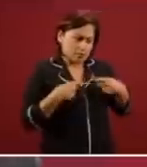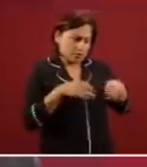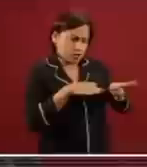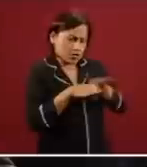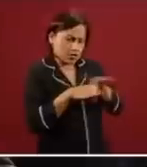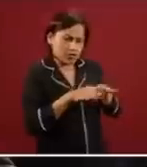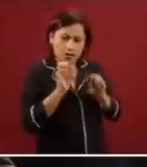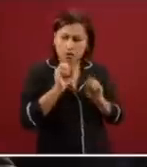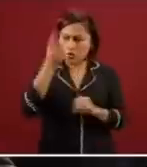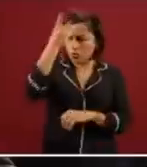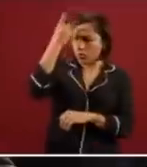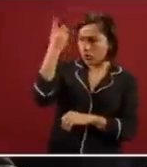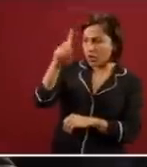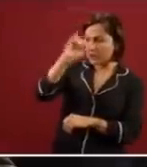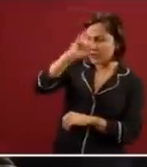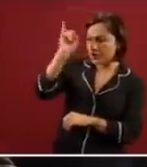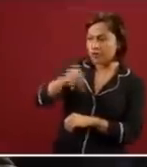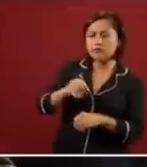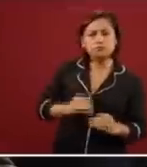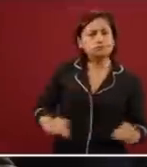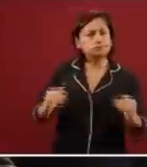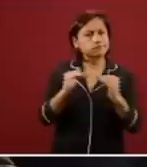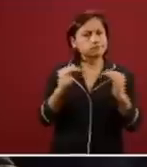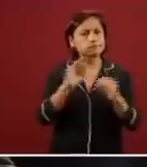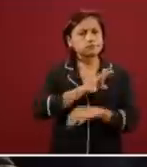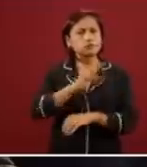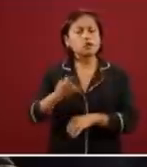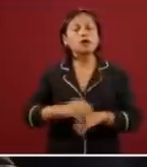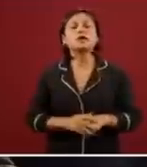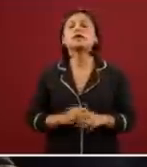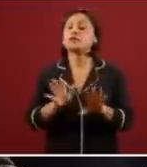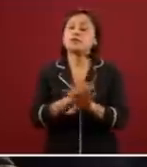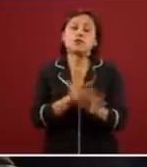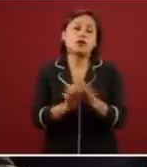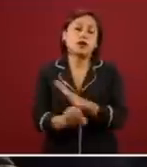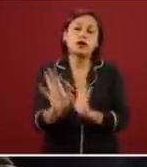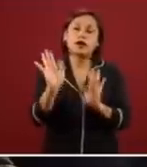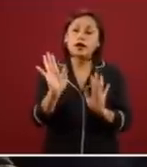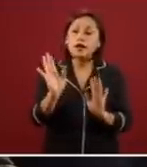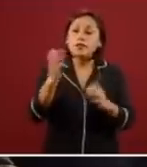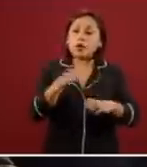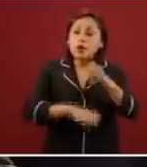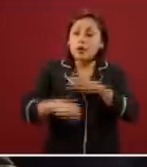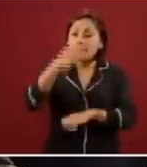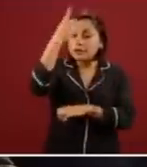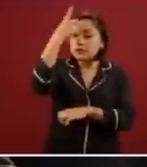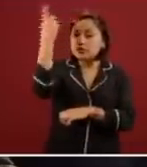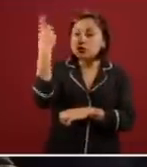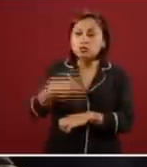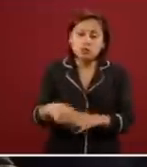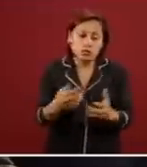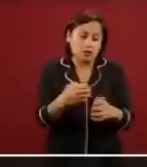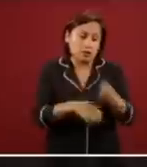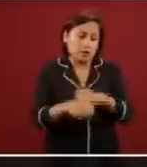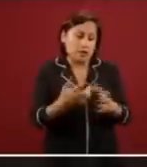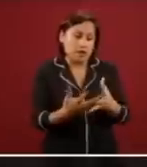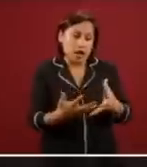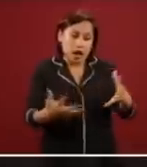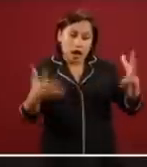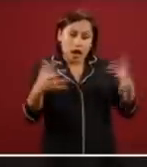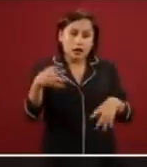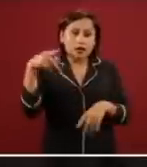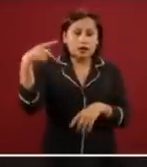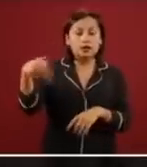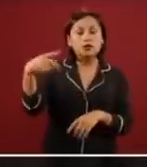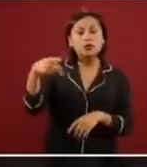hay casos, pongo algunos ejemplos, de dueños de empresas muy grandes que cuando tienen algún padecimiento muy grave buscan entrar a su